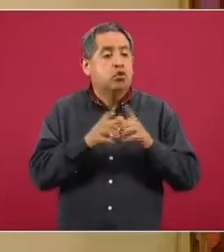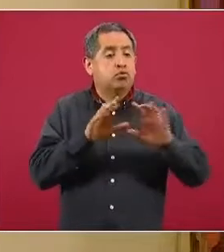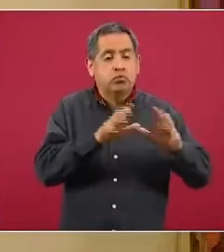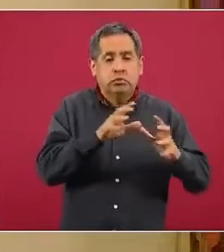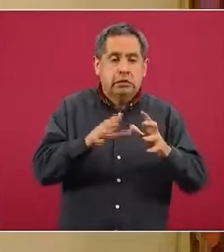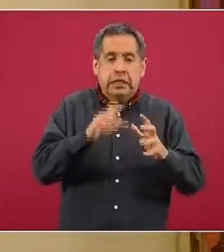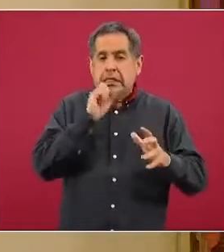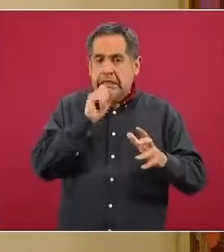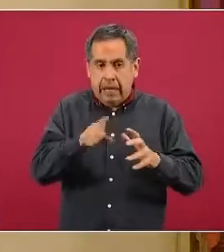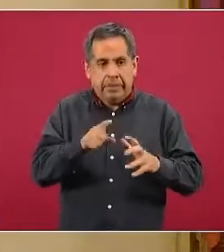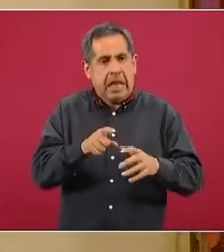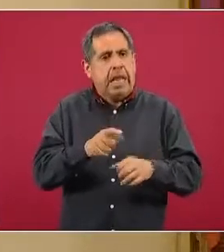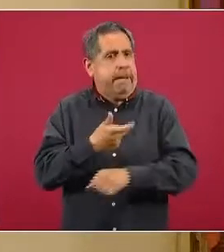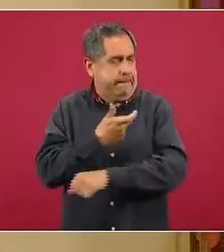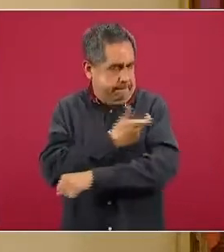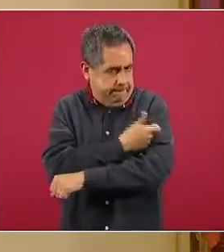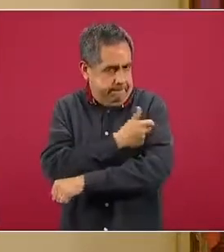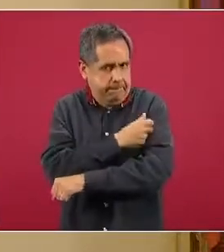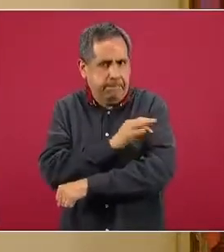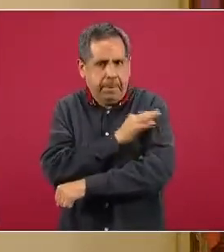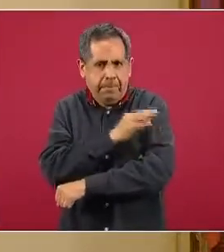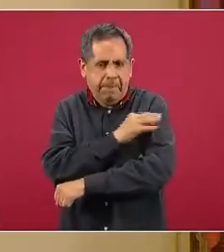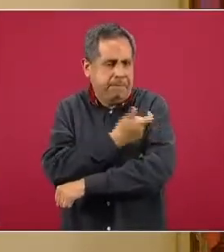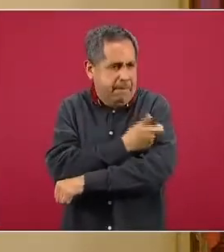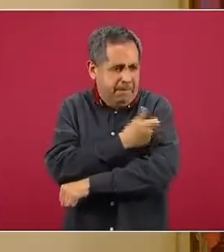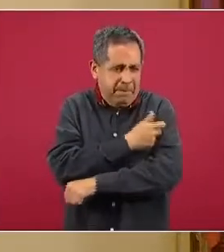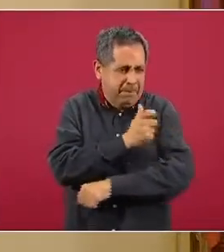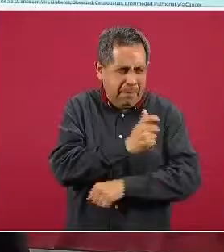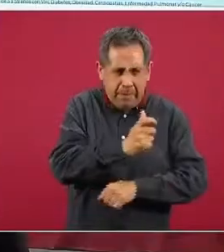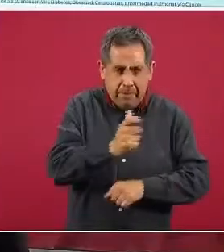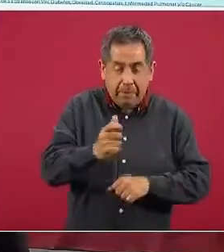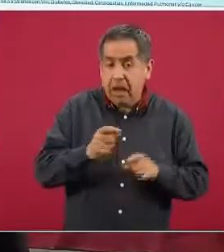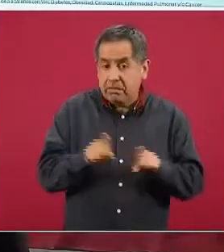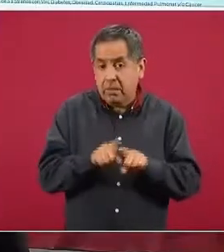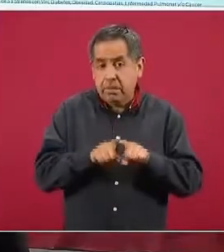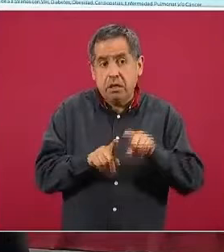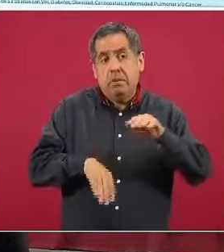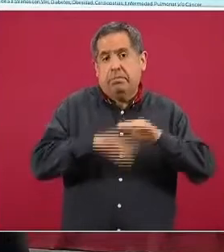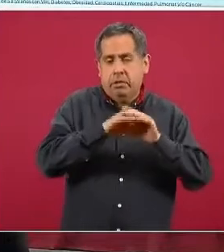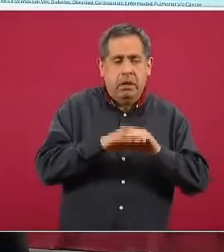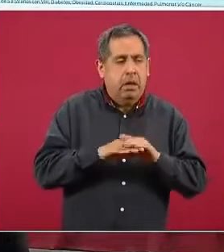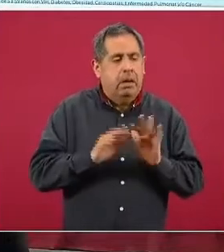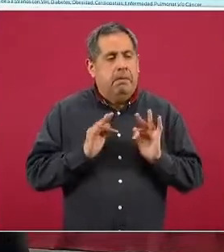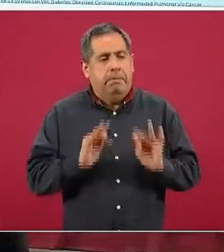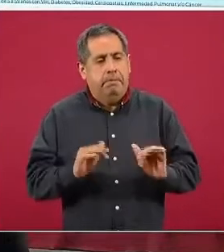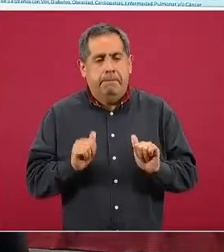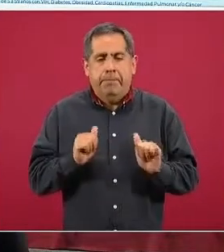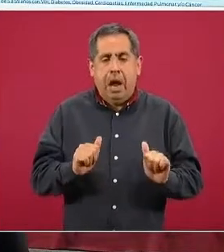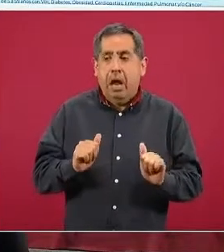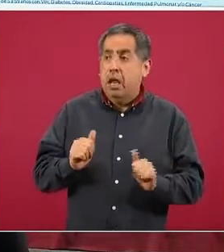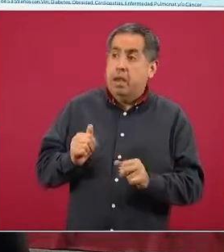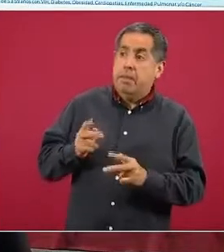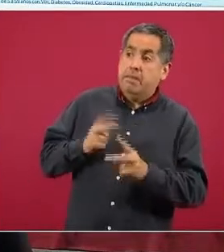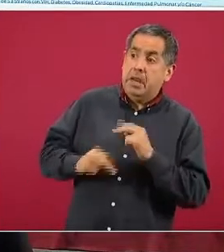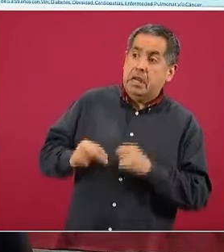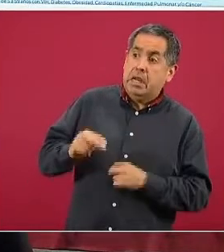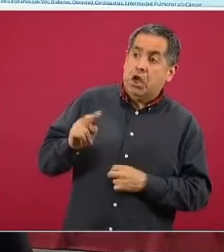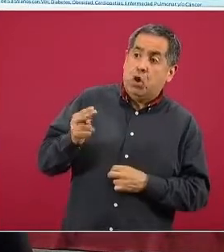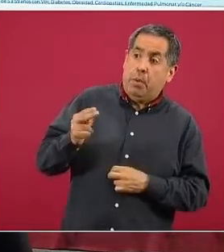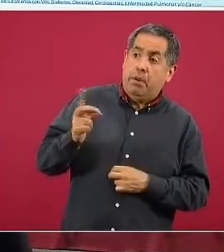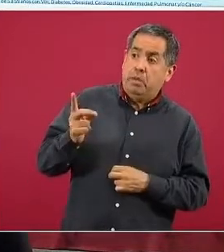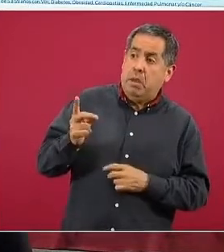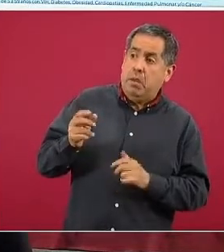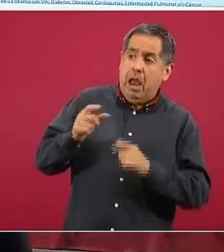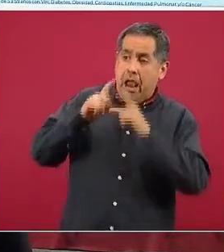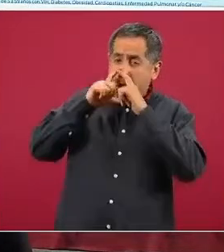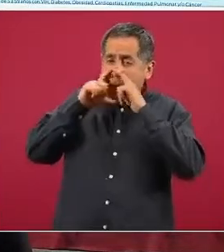puedan lograr la cobertura esperada, o en este caso la meta esperada, para que también estén listos cuando ingrese la